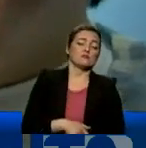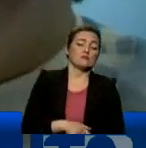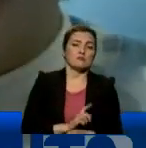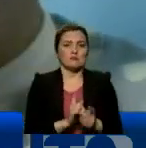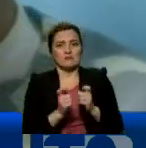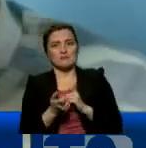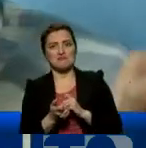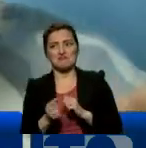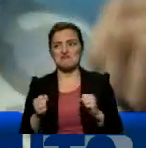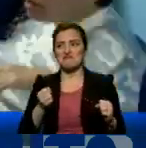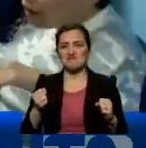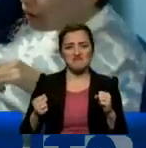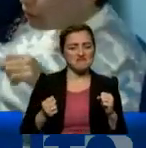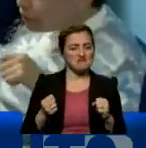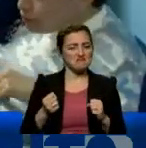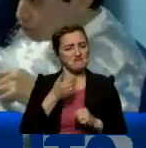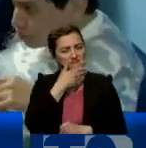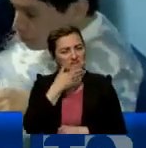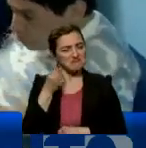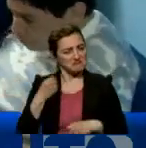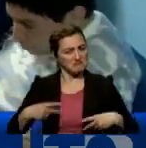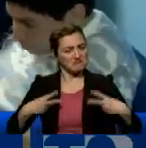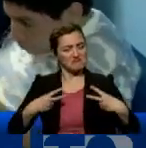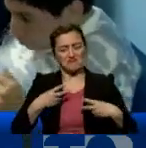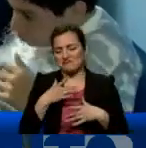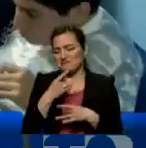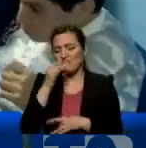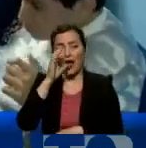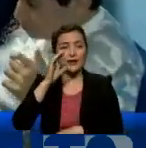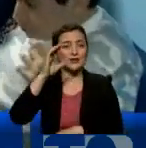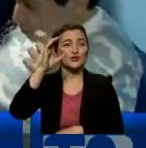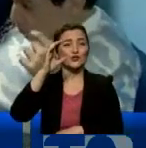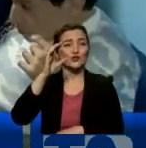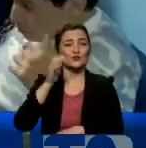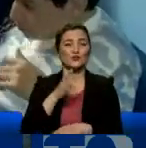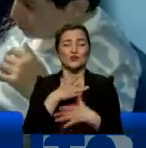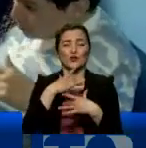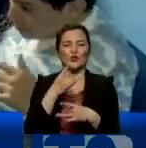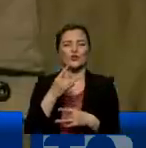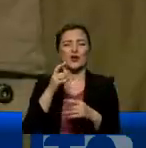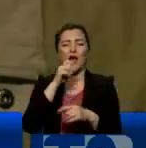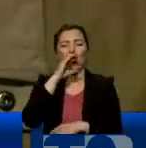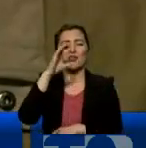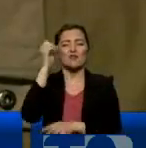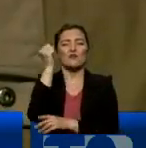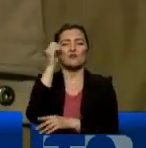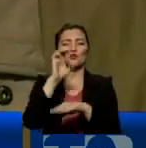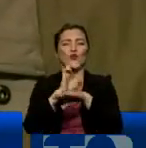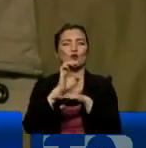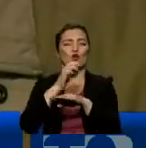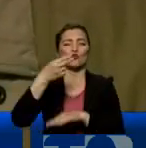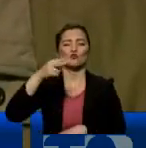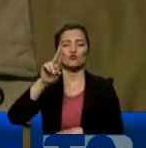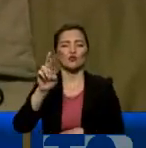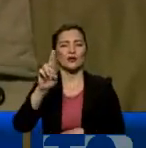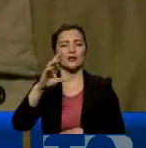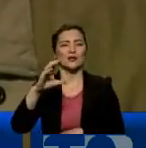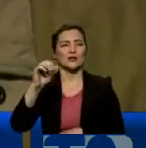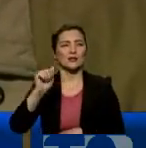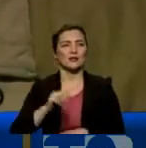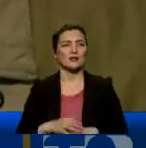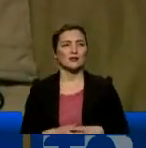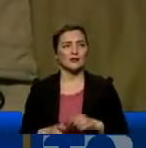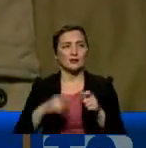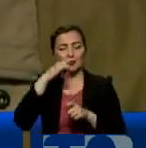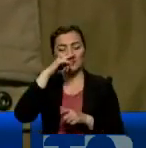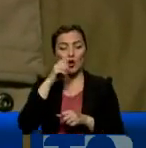el que entró hace 9 años. Ahora le encanta cantar y dice ser fans de Ángel Guaraca. Ha ayudado en la medida de que los niños desde